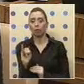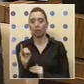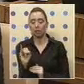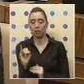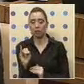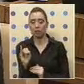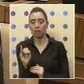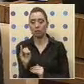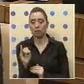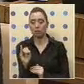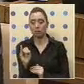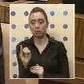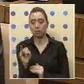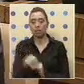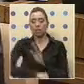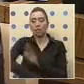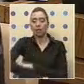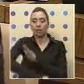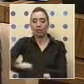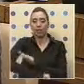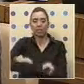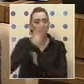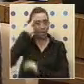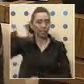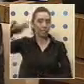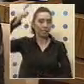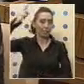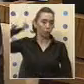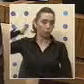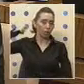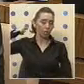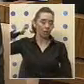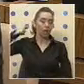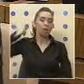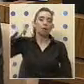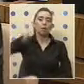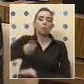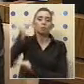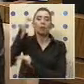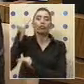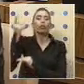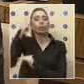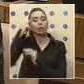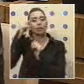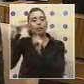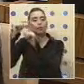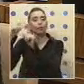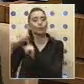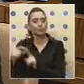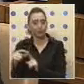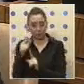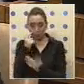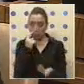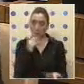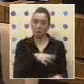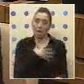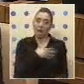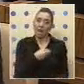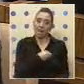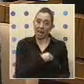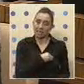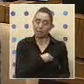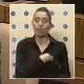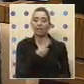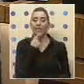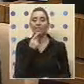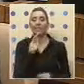Para variar, la derecha nostálgica ha impuesto sus términos. Qué lástima que aquellos que intentaron cortar ese